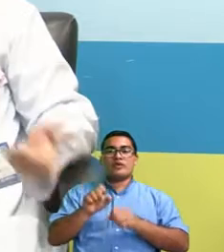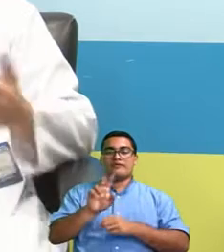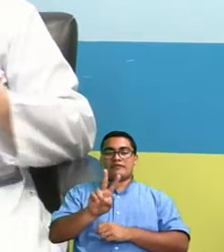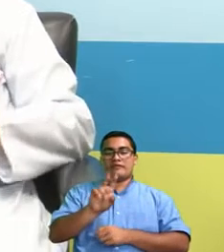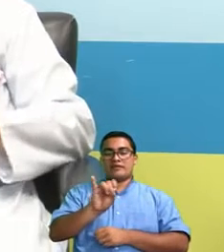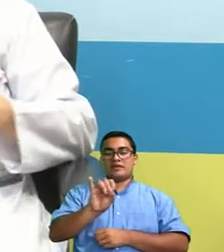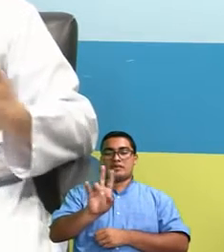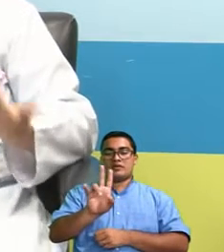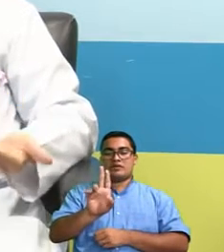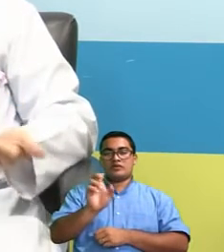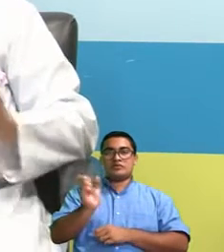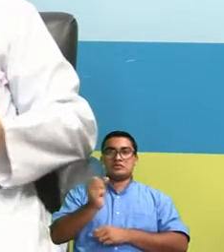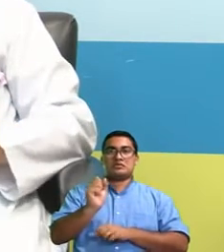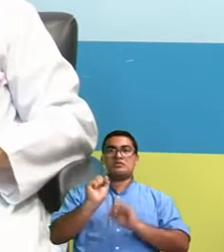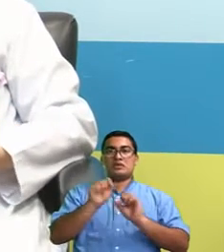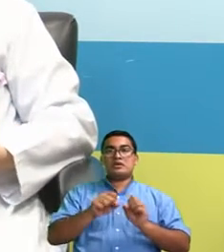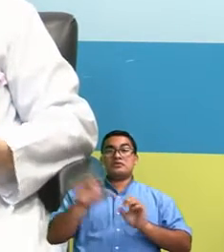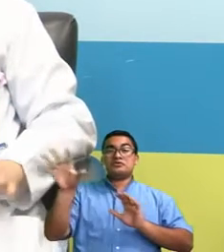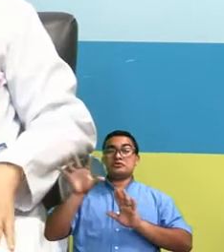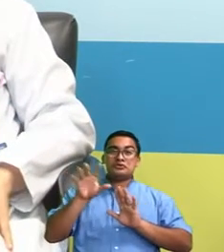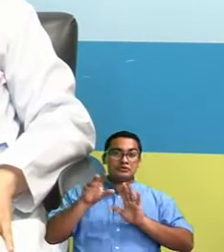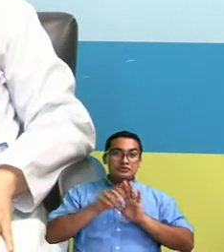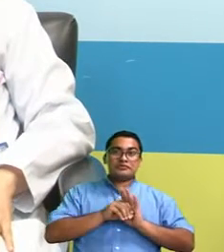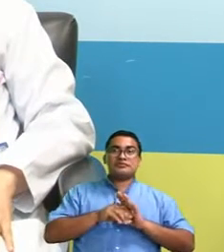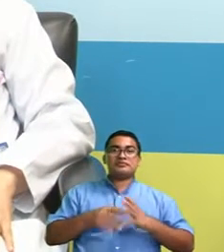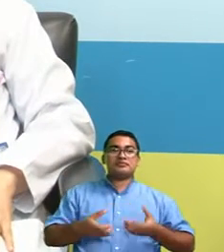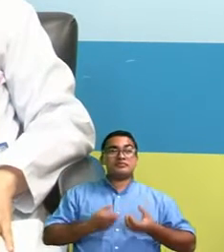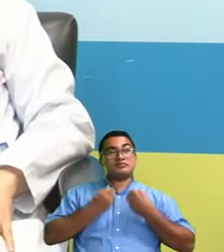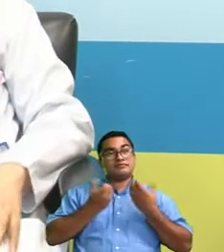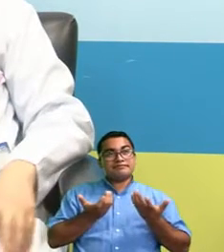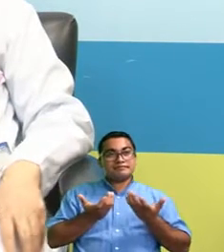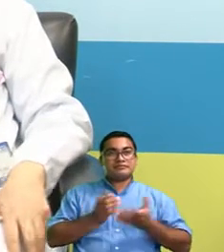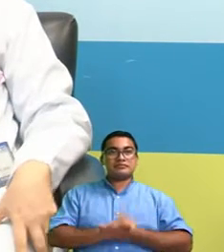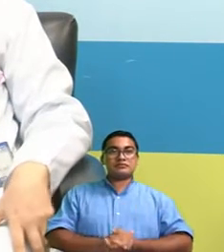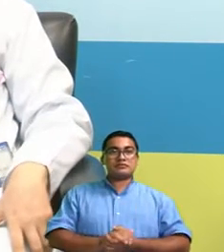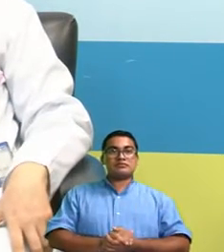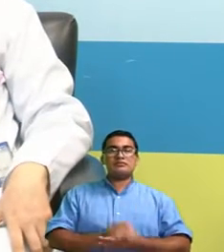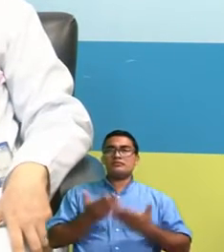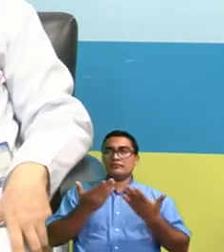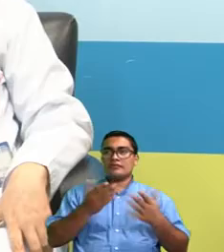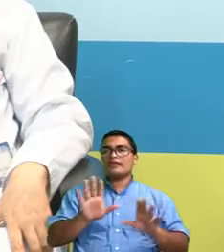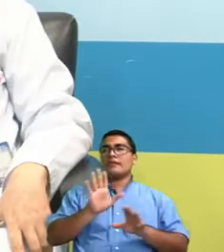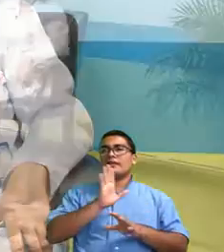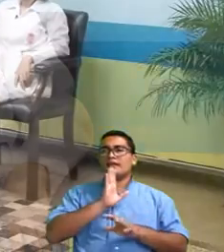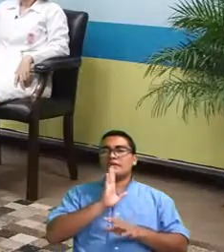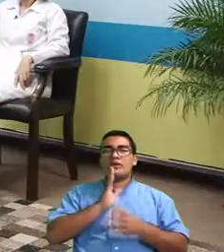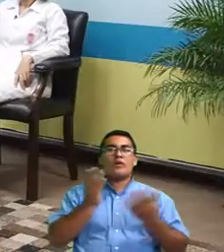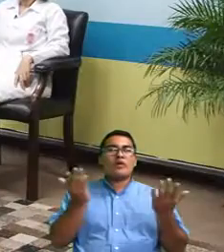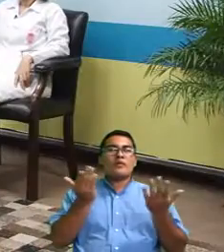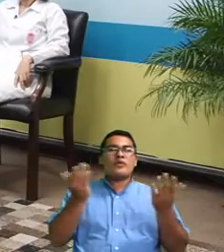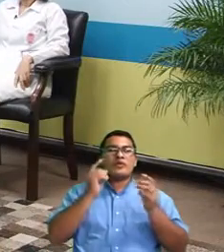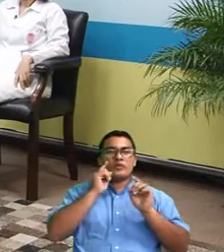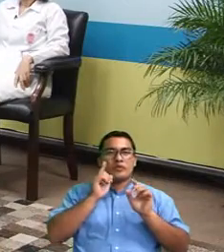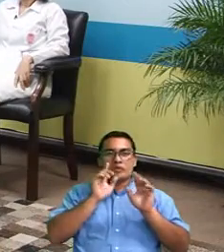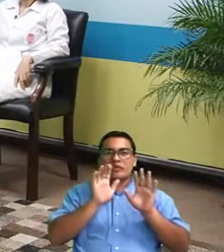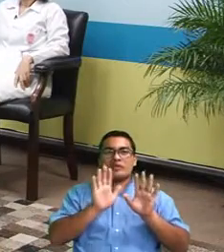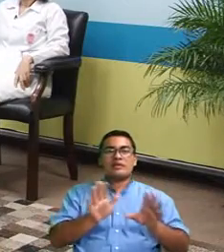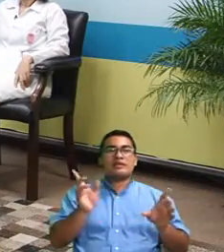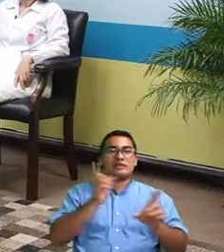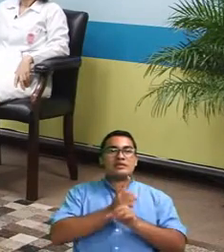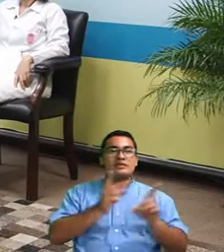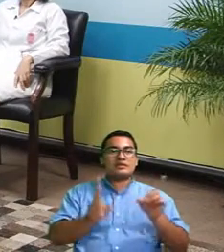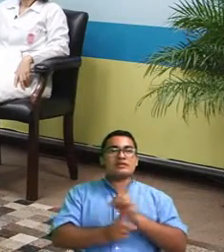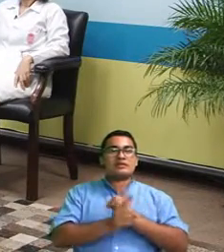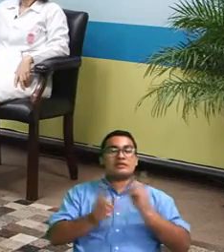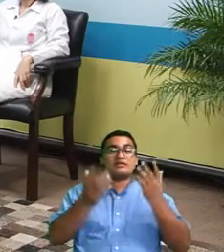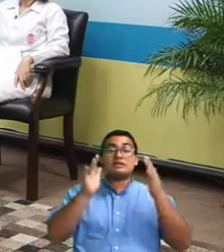diferente que puede o no ser oncogénico. Ya. Ahora, doctora, hablemos ya ahora sí de los cuidados. ¿Qué cuidados debe tener